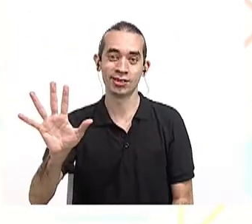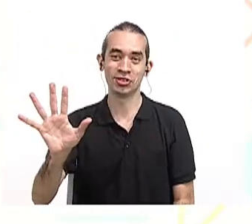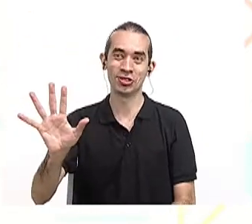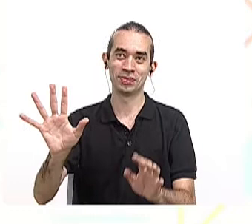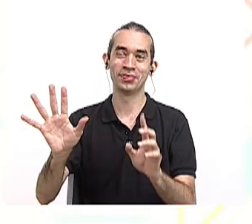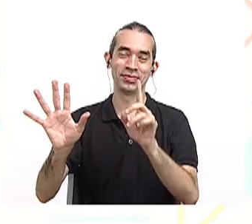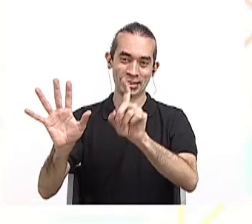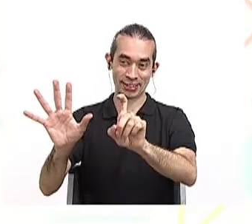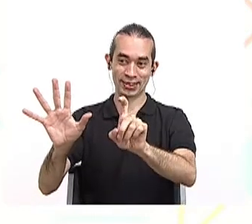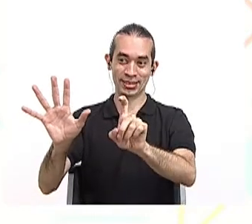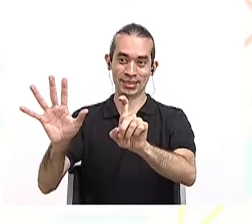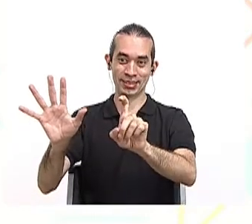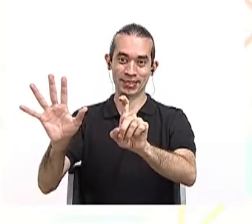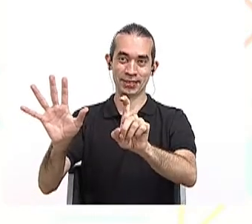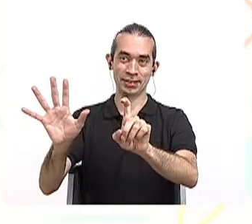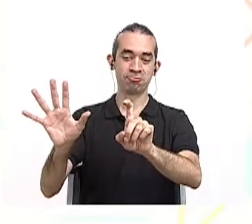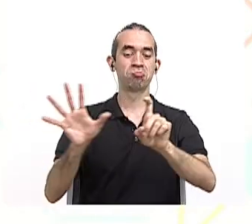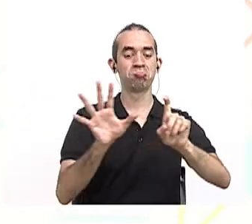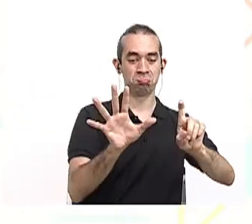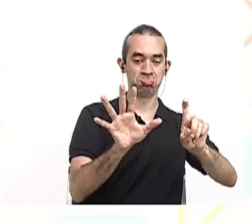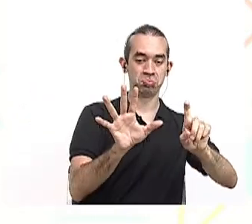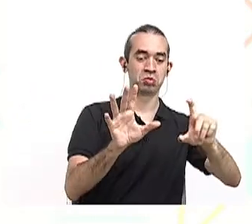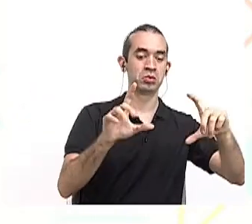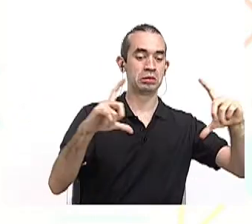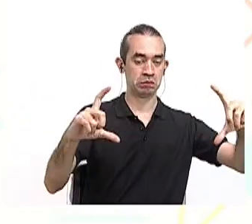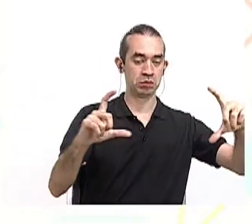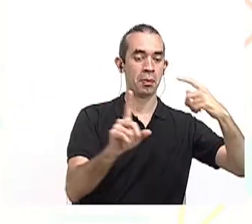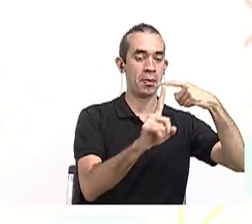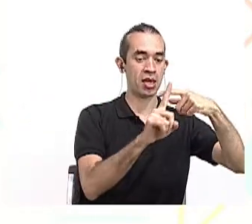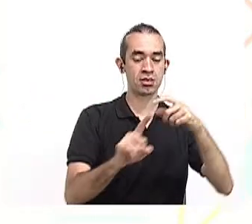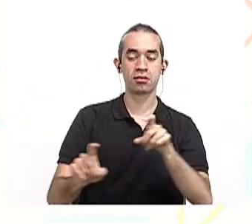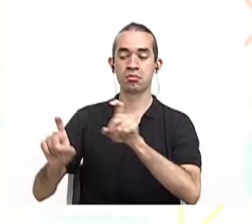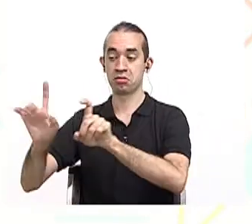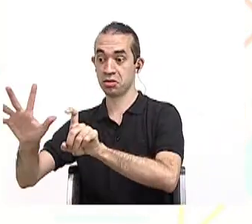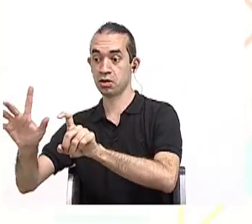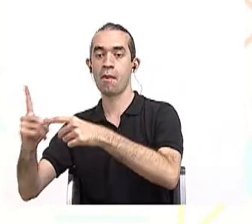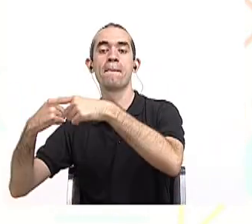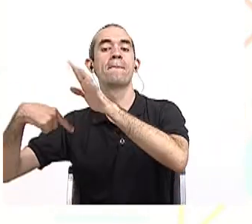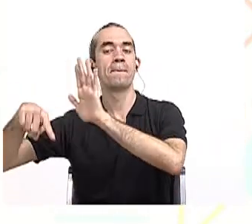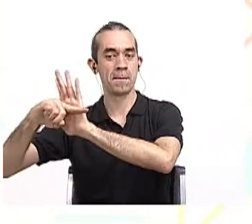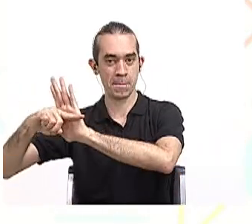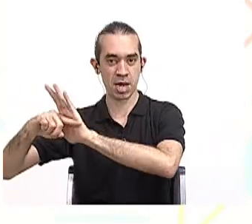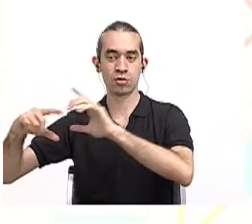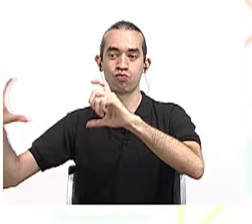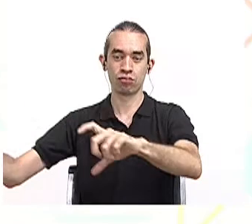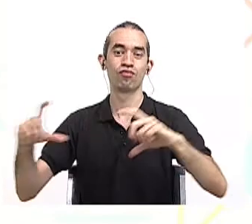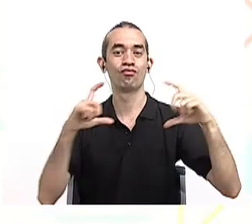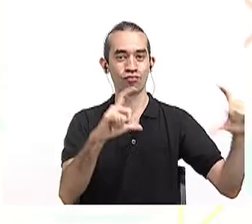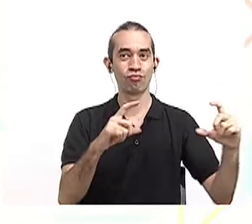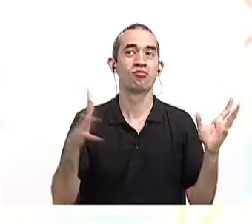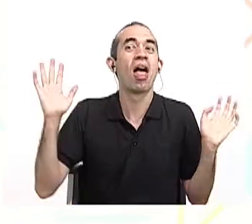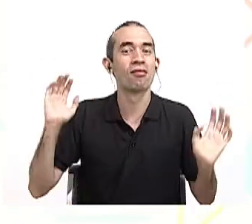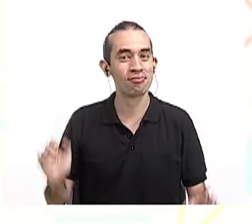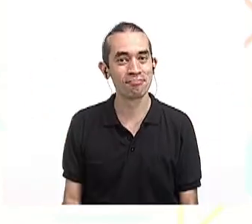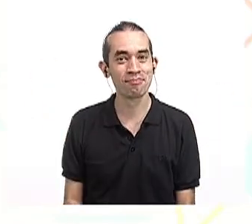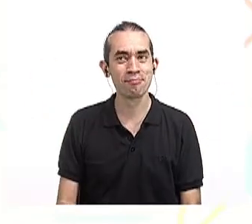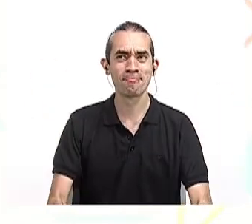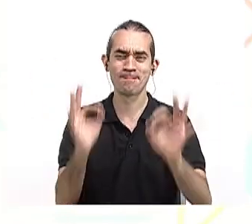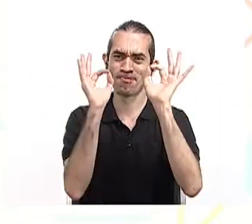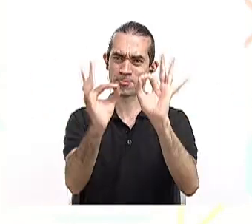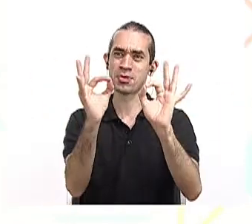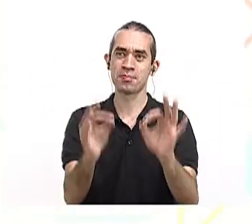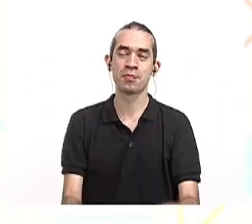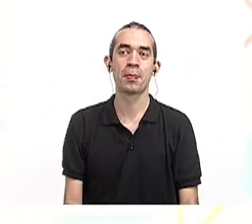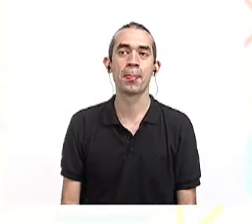5, y obtenemos dos paréntesis, uno con más y otro con menos. Muy